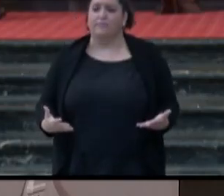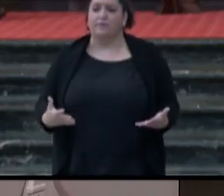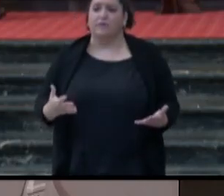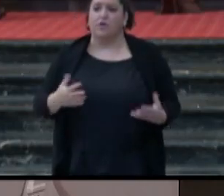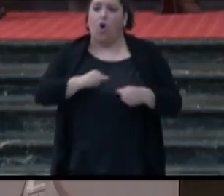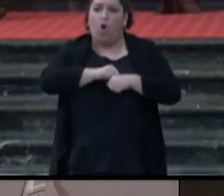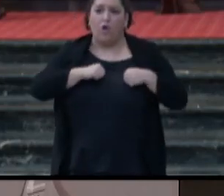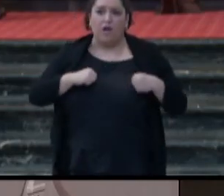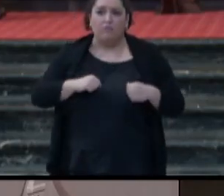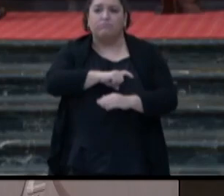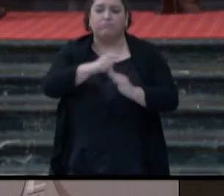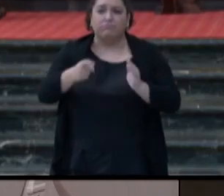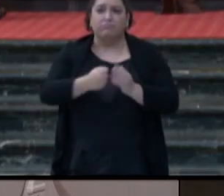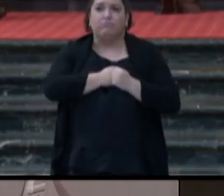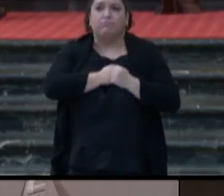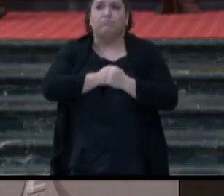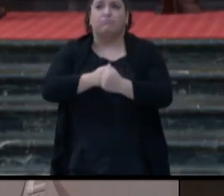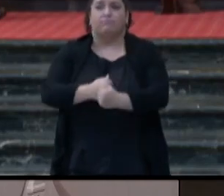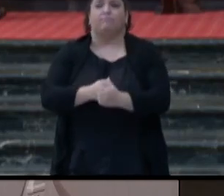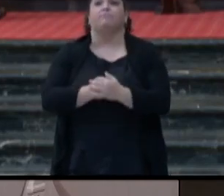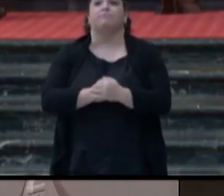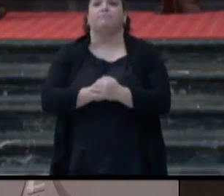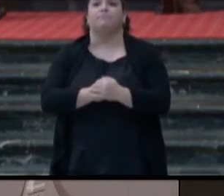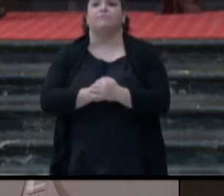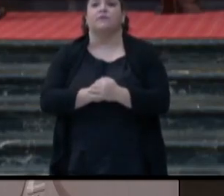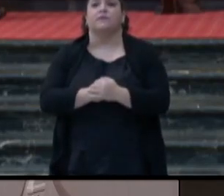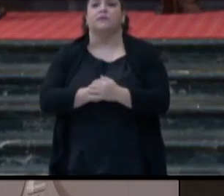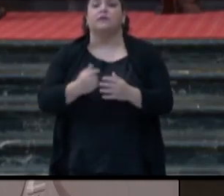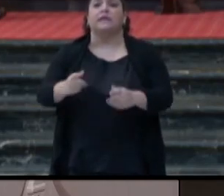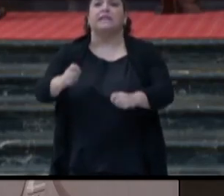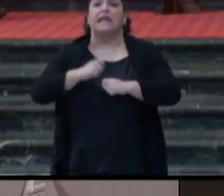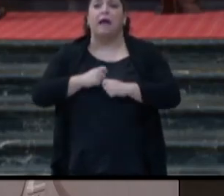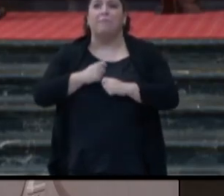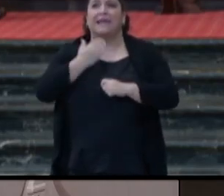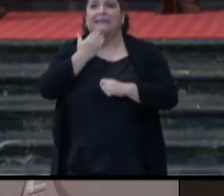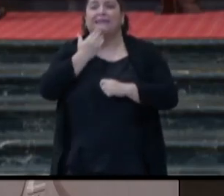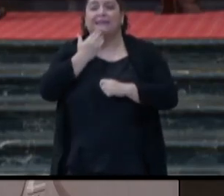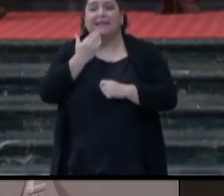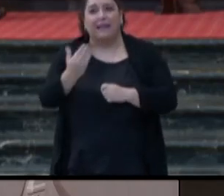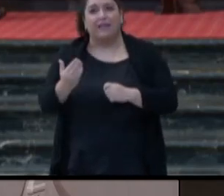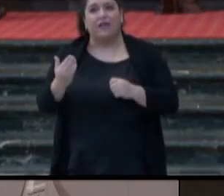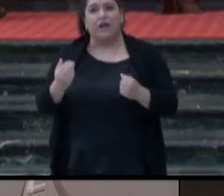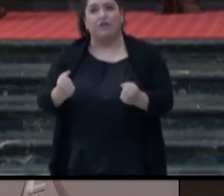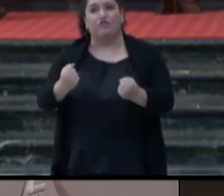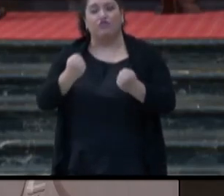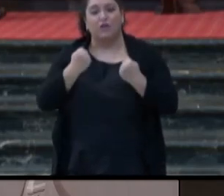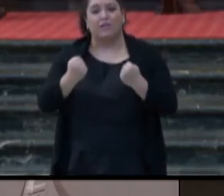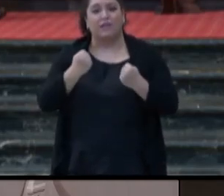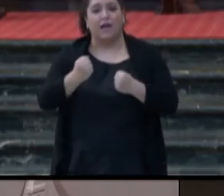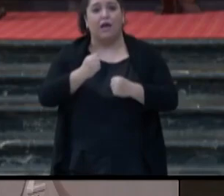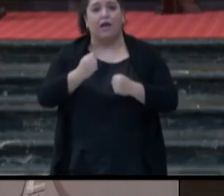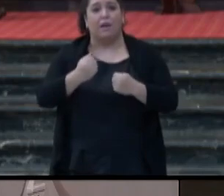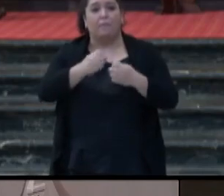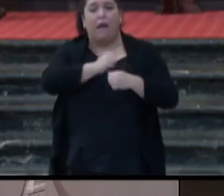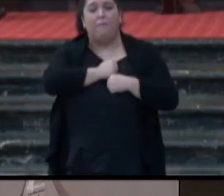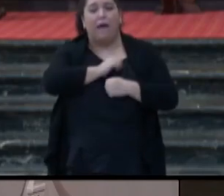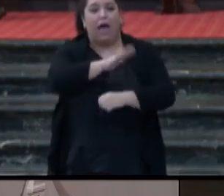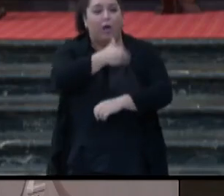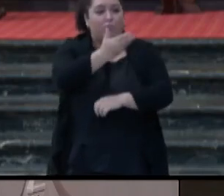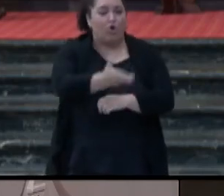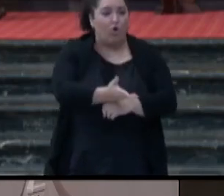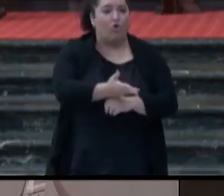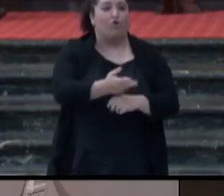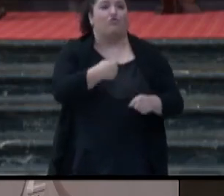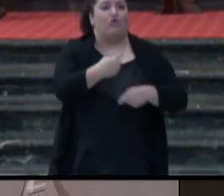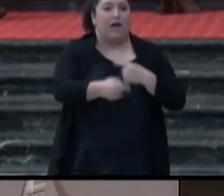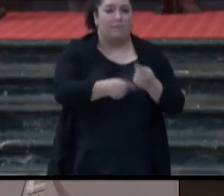todo mi corazón y dame y la fuerza para amar a mi prójimo a Mis parientes a